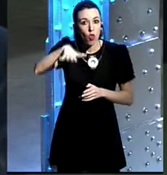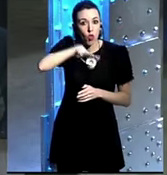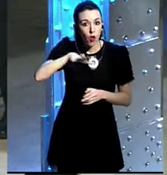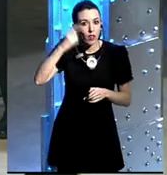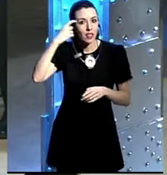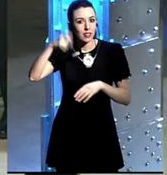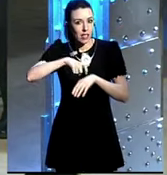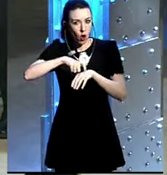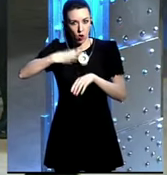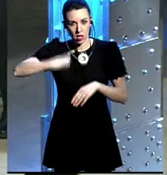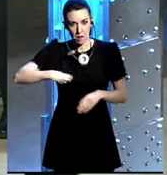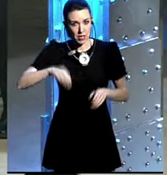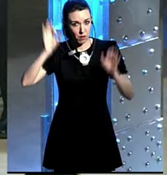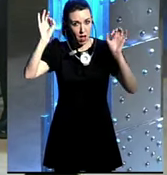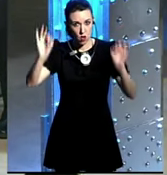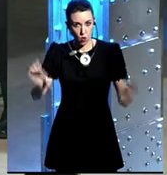misma psicología.